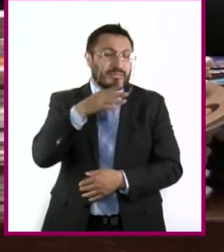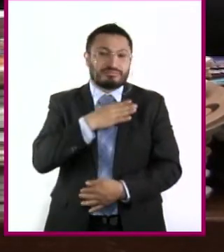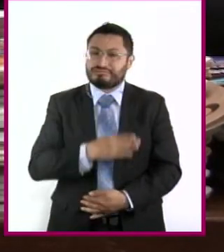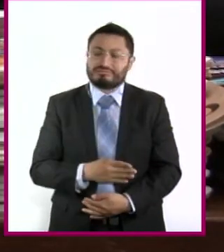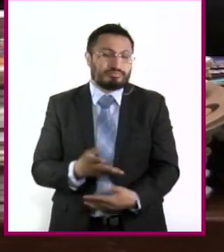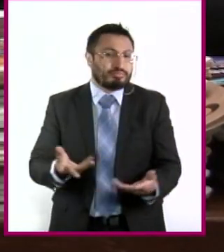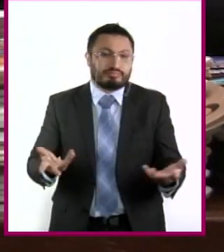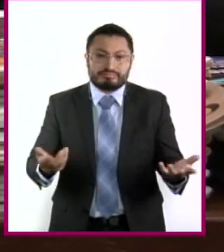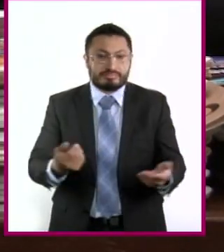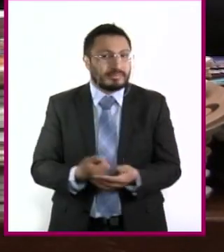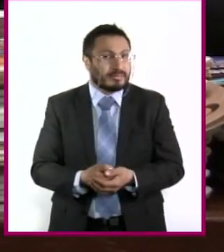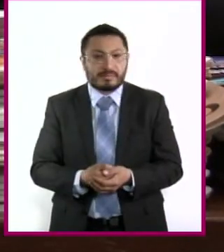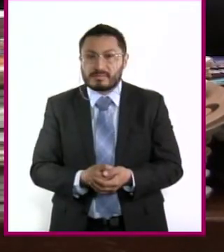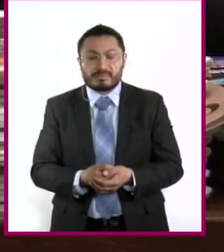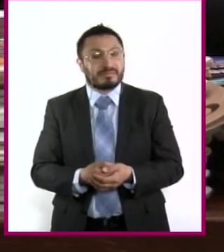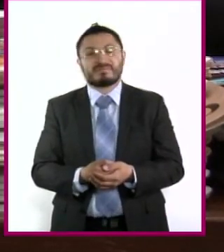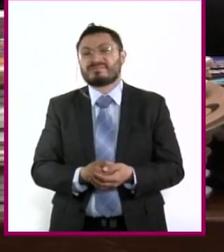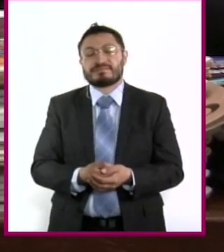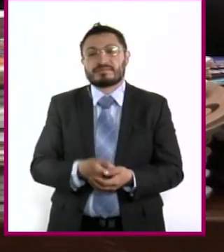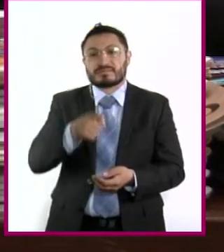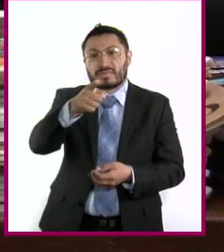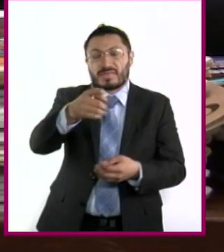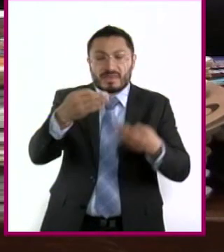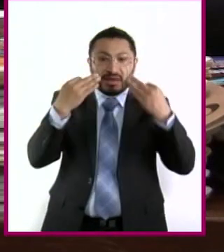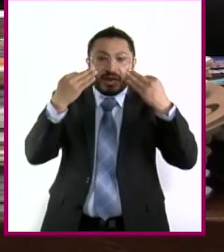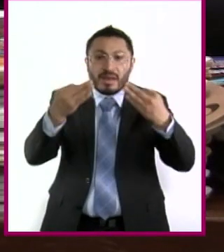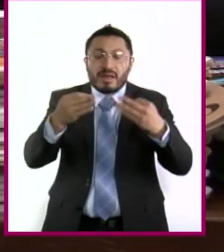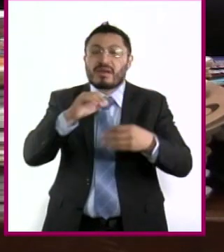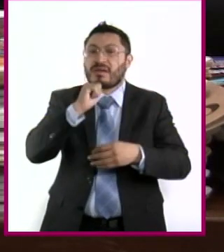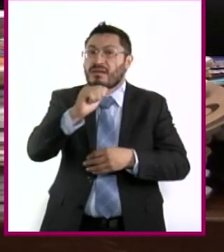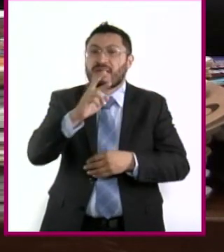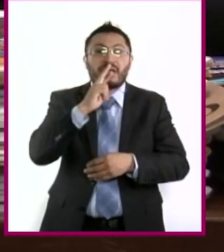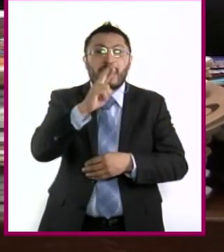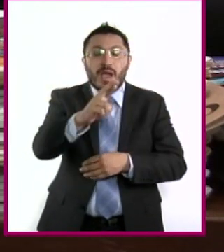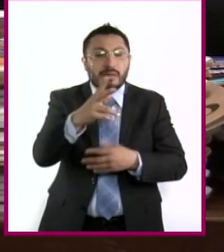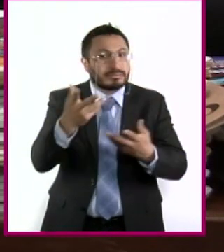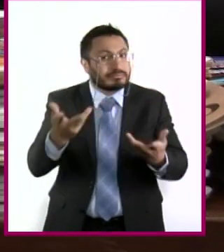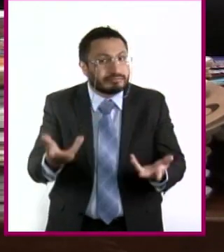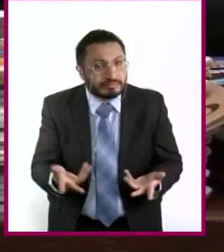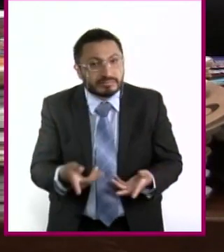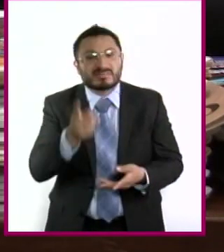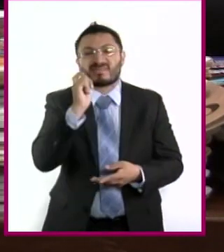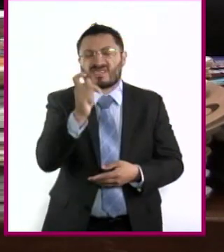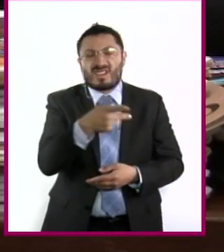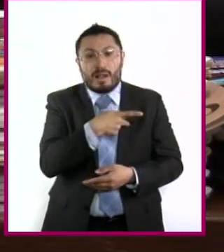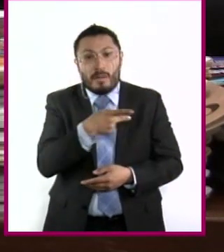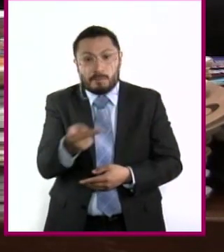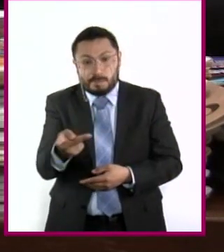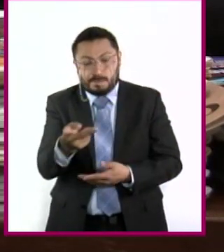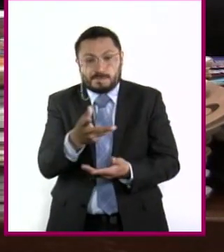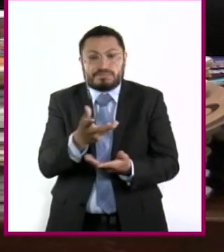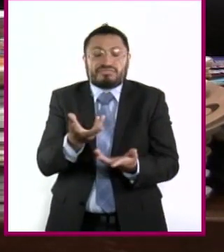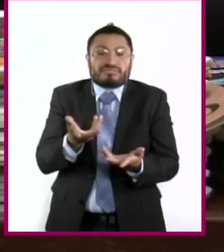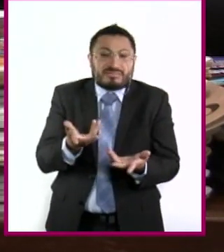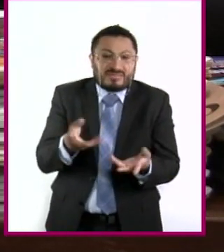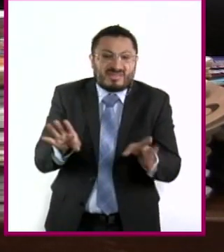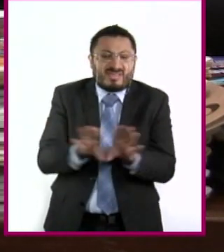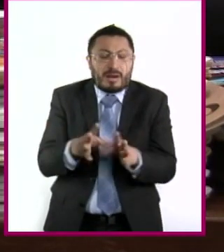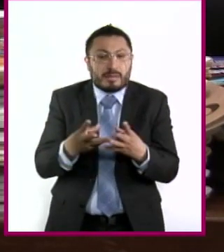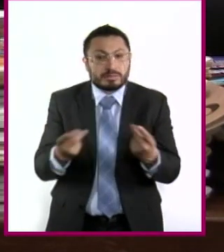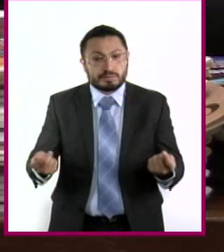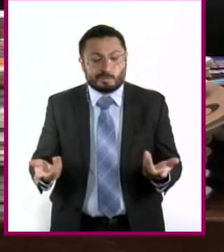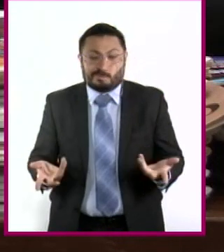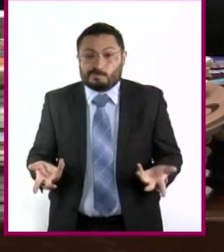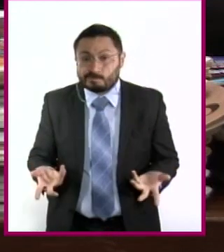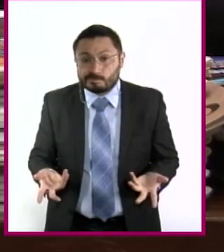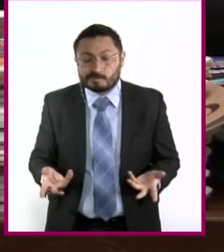Ay, pero, ¿te das cuenta de que nadie ha contestado nuestra pregunta? ¿Qué es la pobreza y cómo solucionarla? Busquemos